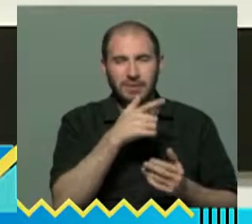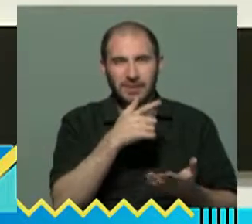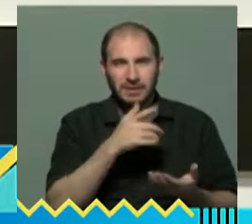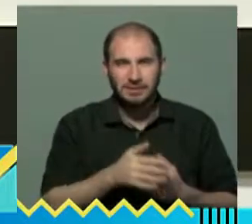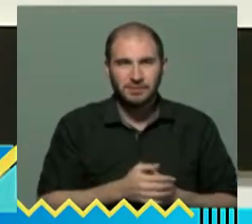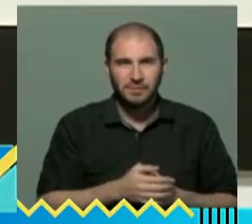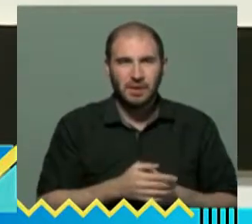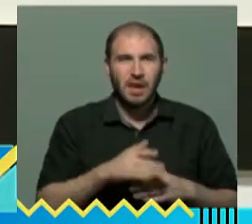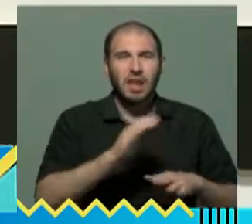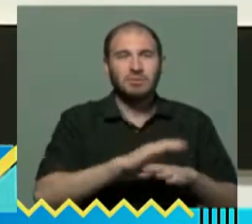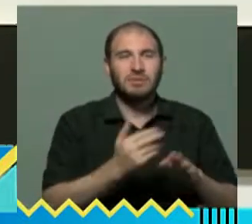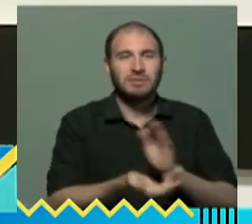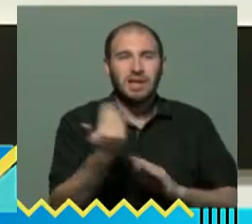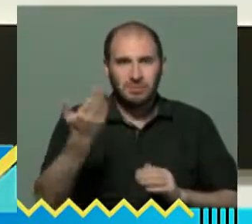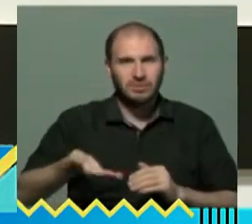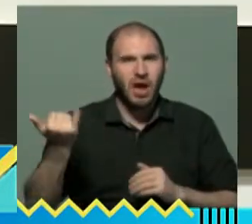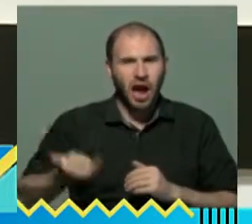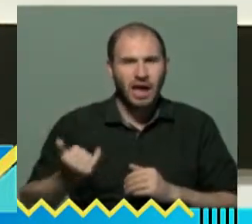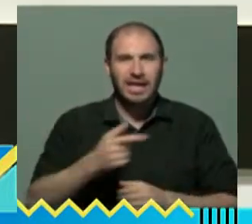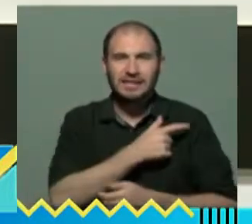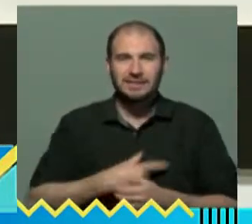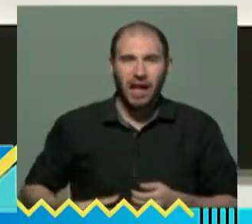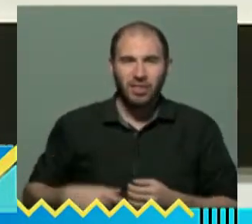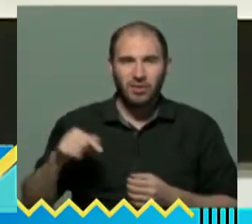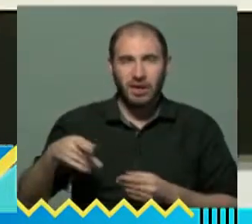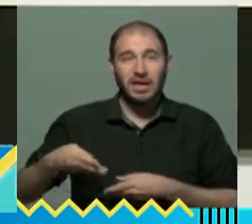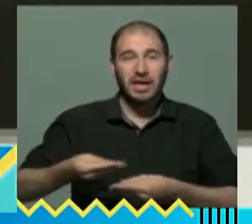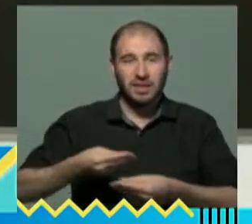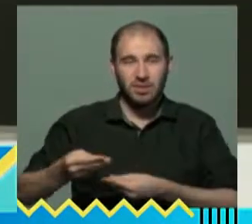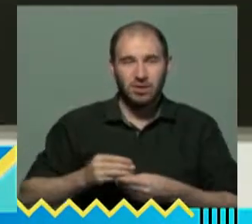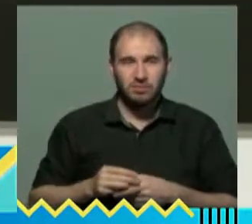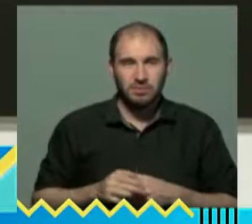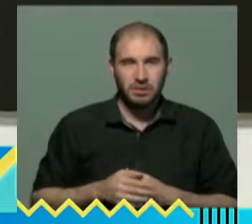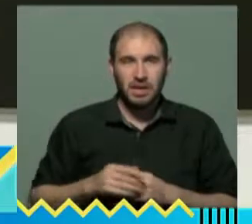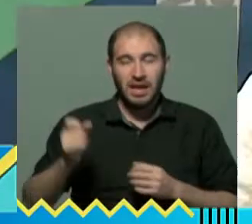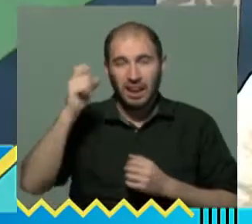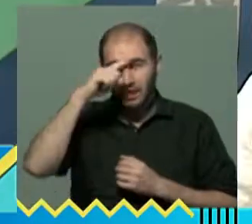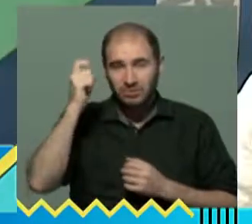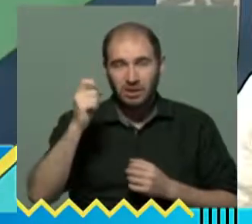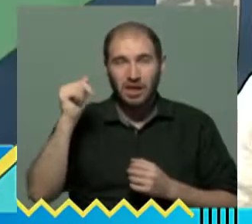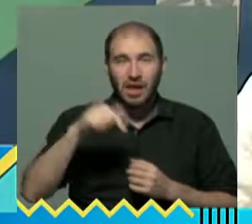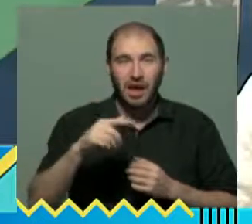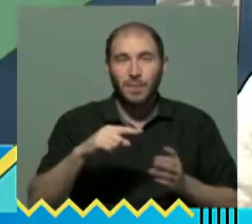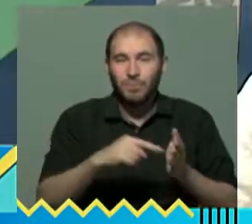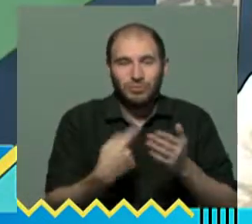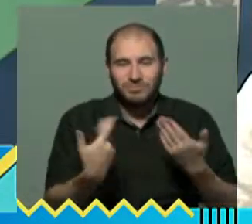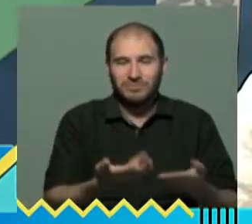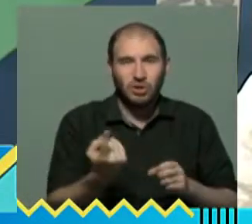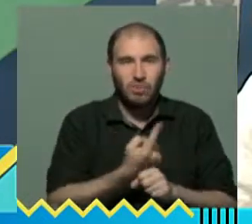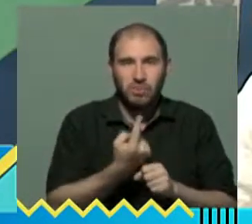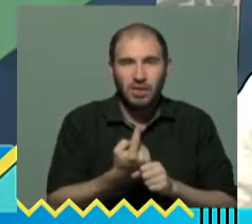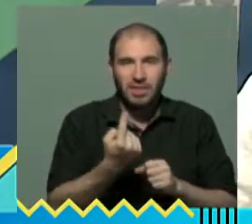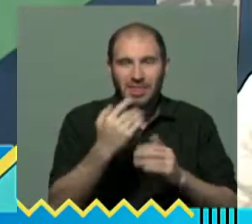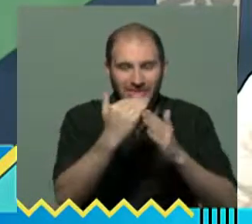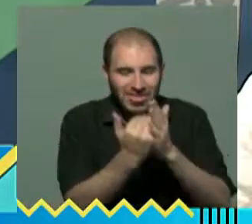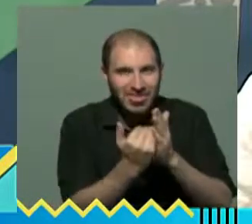es sacarle la responsabilidad a quienes las tienen, que es un Estado que desde que gestiona, desde el nivel nacional no ha podido bajar un punto, un